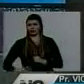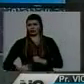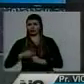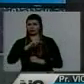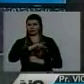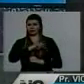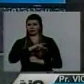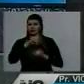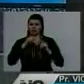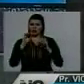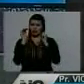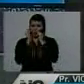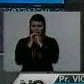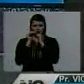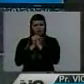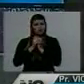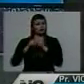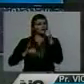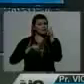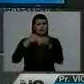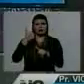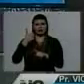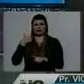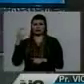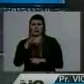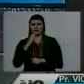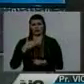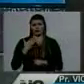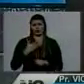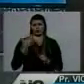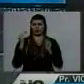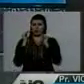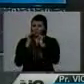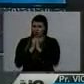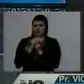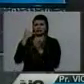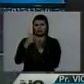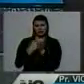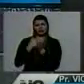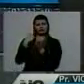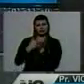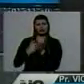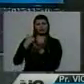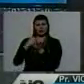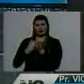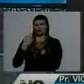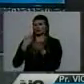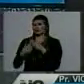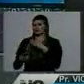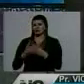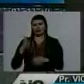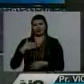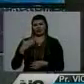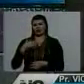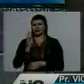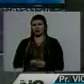La oración es la mejor medicina contra el plagueo. Orar ayuda mucho más que constantemente quejarse.